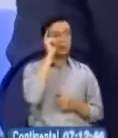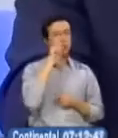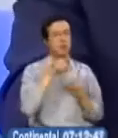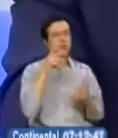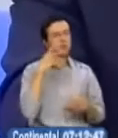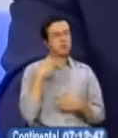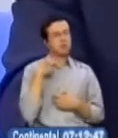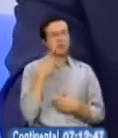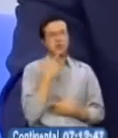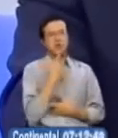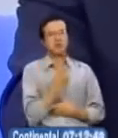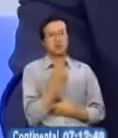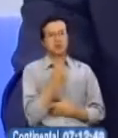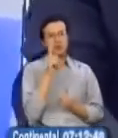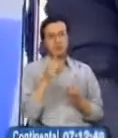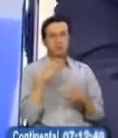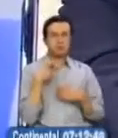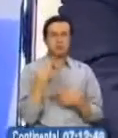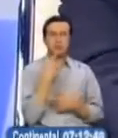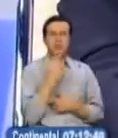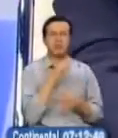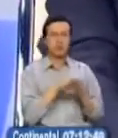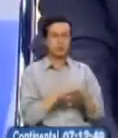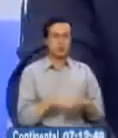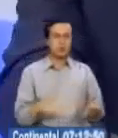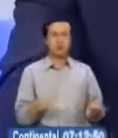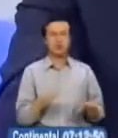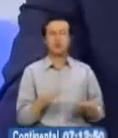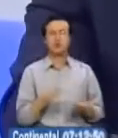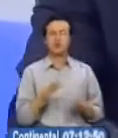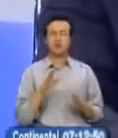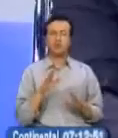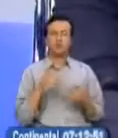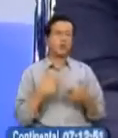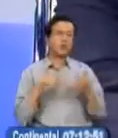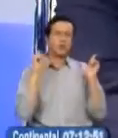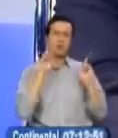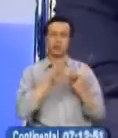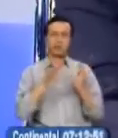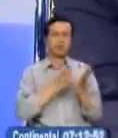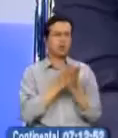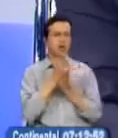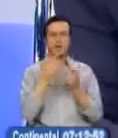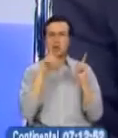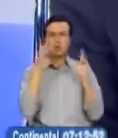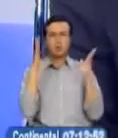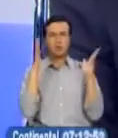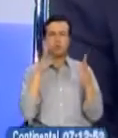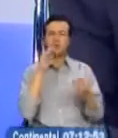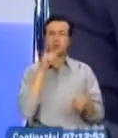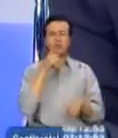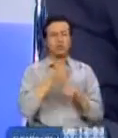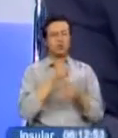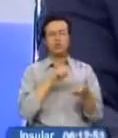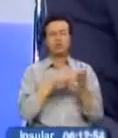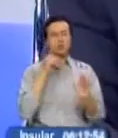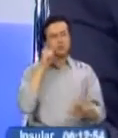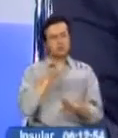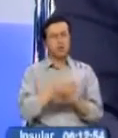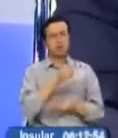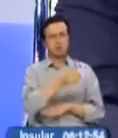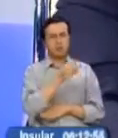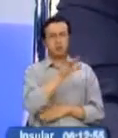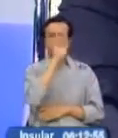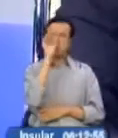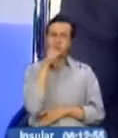quejas diciendo, indicando que a los estudiantes no se les permite escoger su carrera, sino que se les da